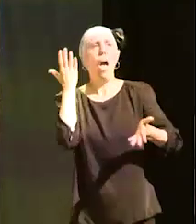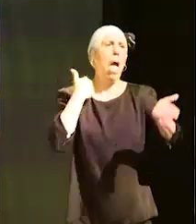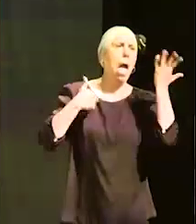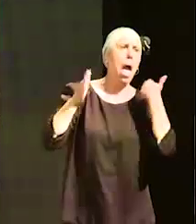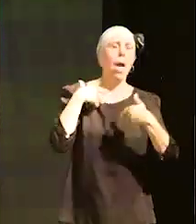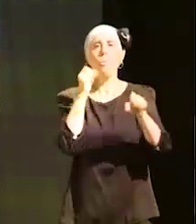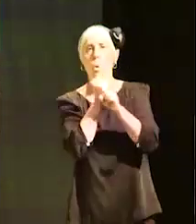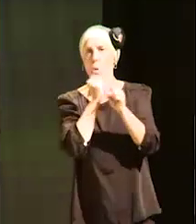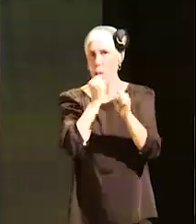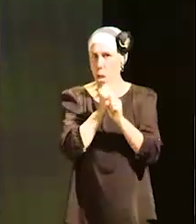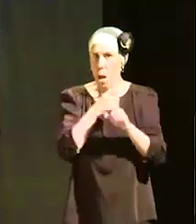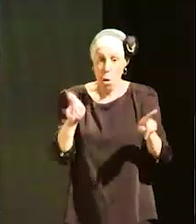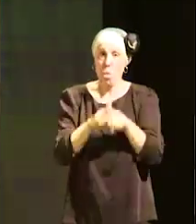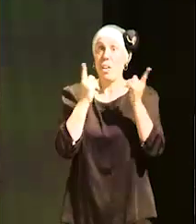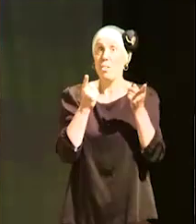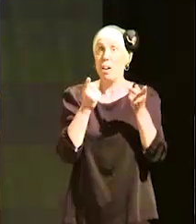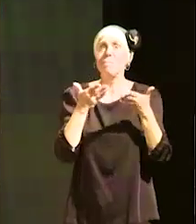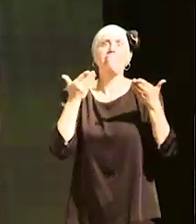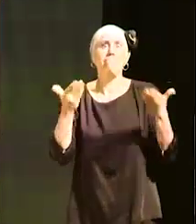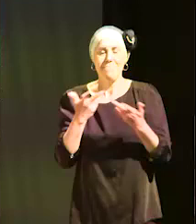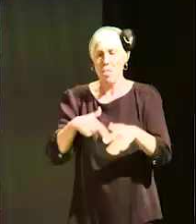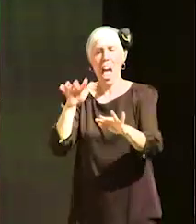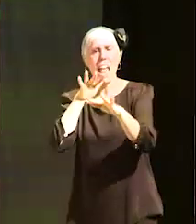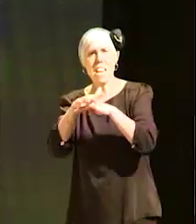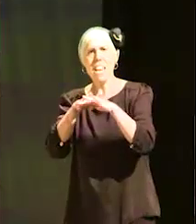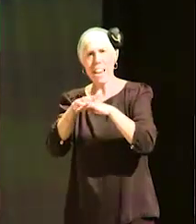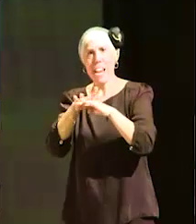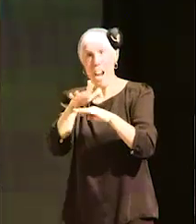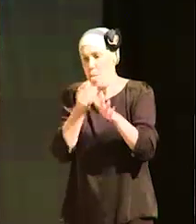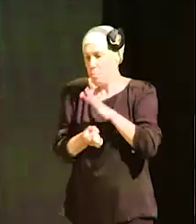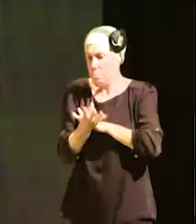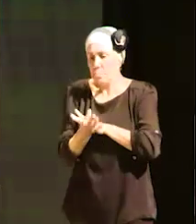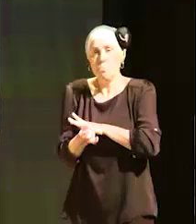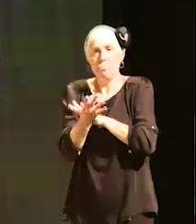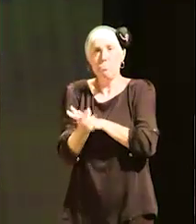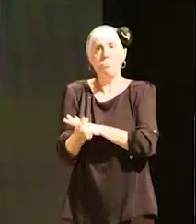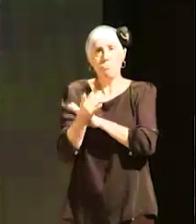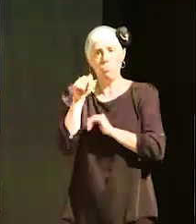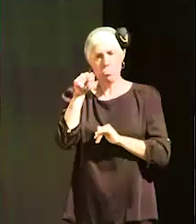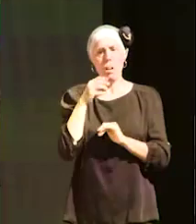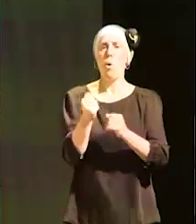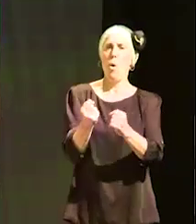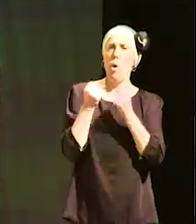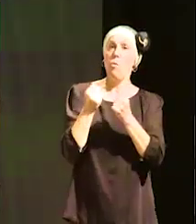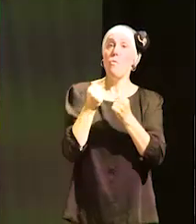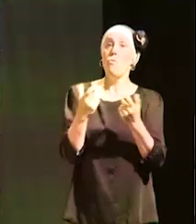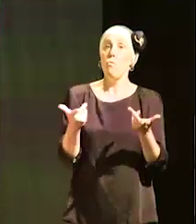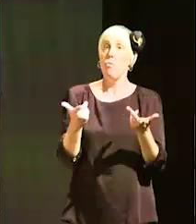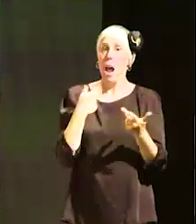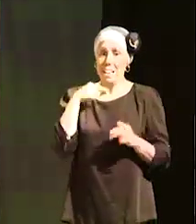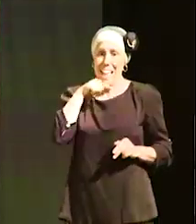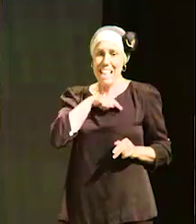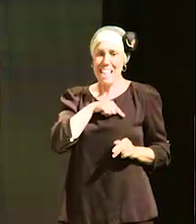entonces las redes las redes que se están conformando las redes son muy fuertes digamos que el sentido comunitario